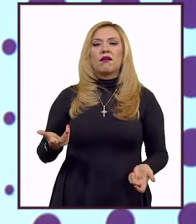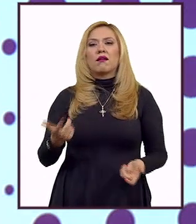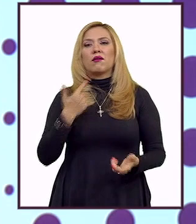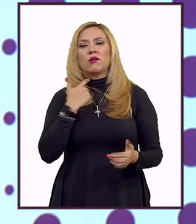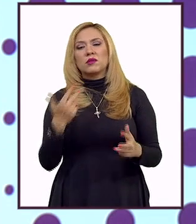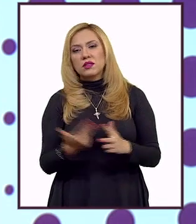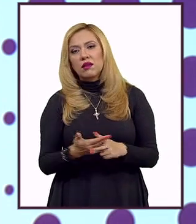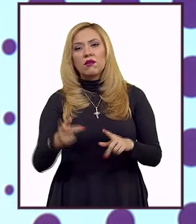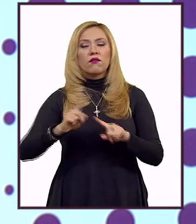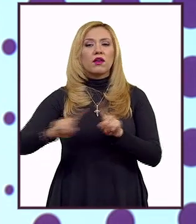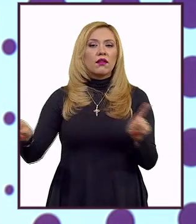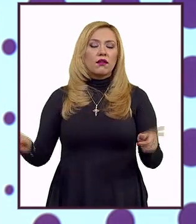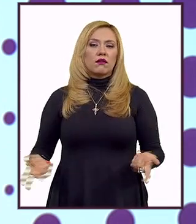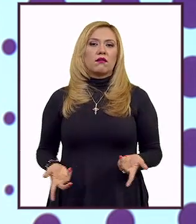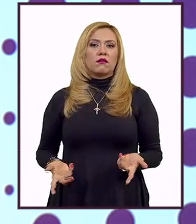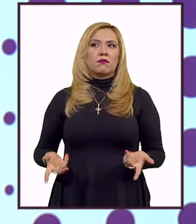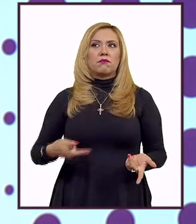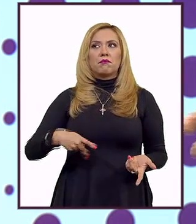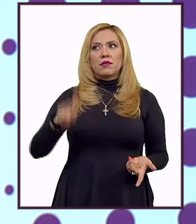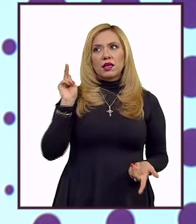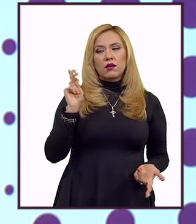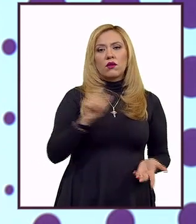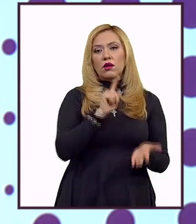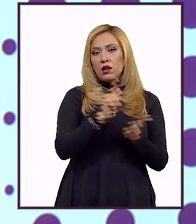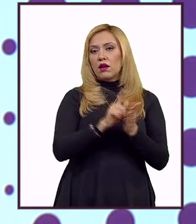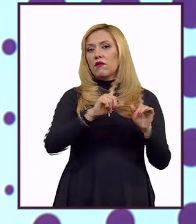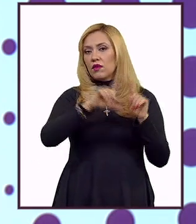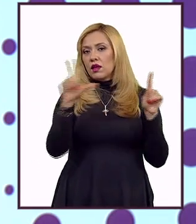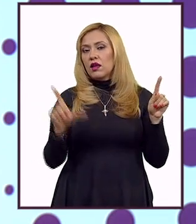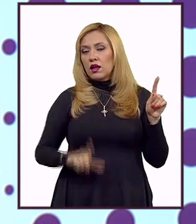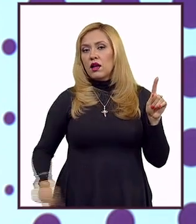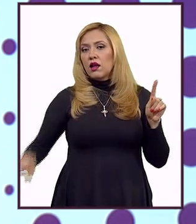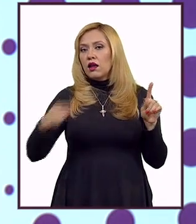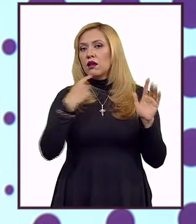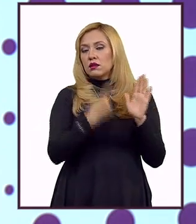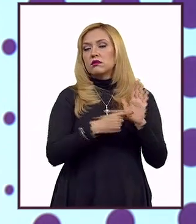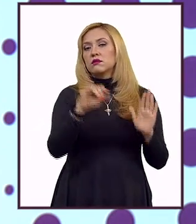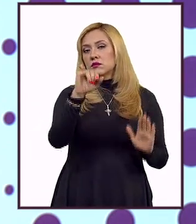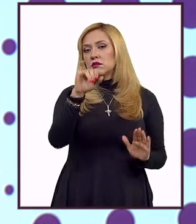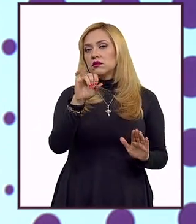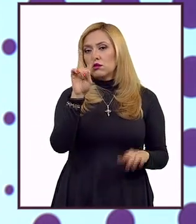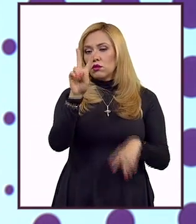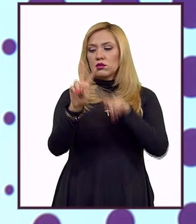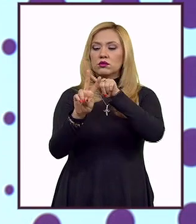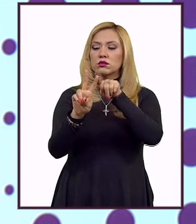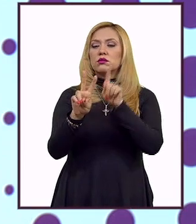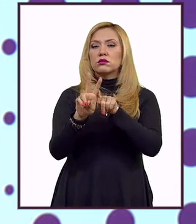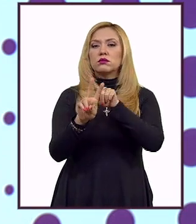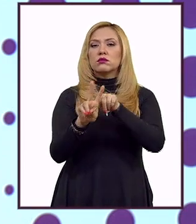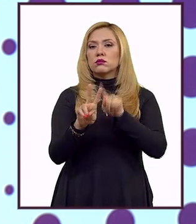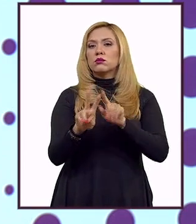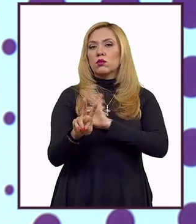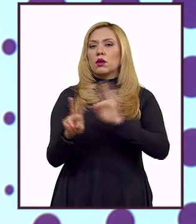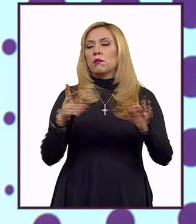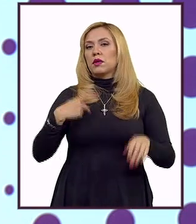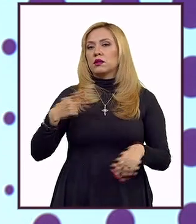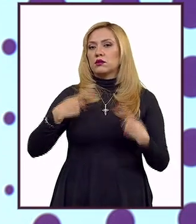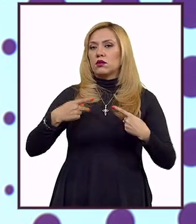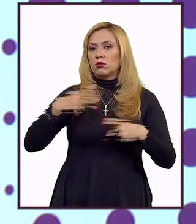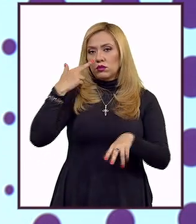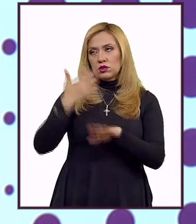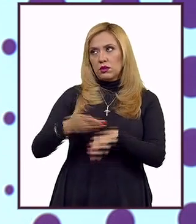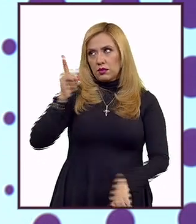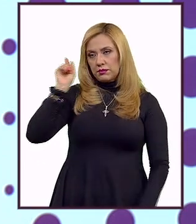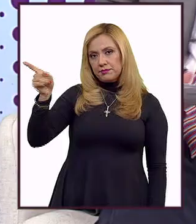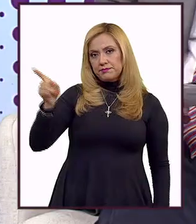homicidio, etc. Entonces, pero la ley general es una figura novedosa, sí prevé estas dos hipótesis donde un particular puede ser responsable por